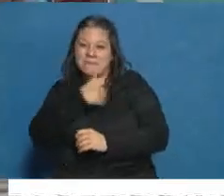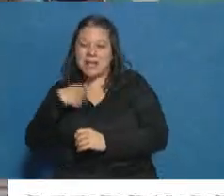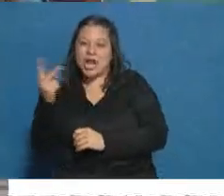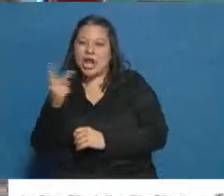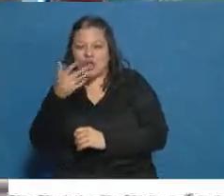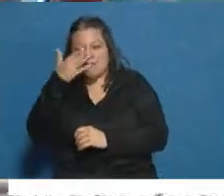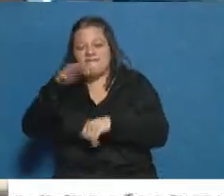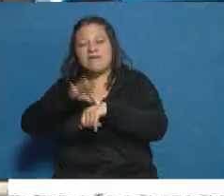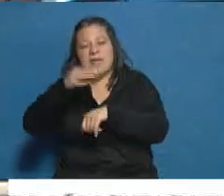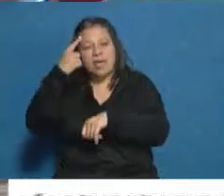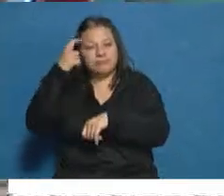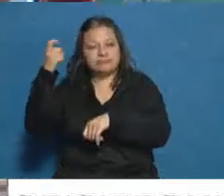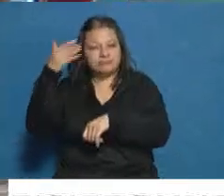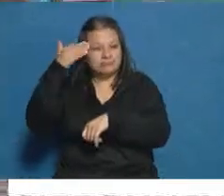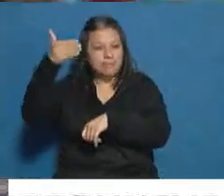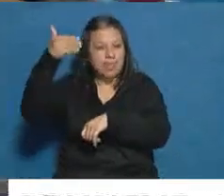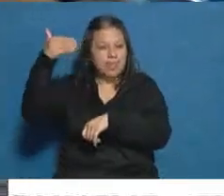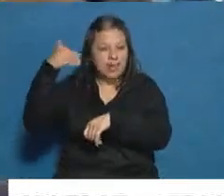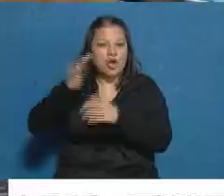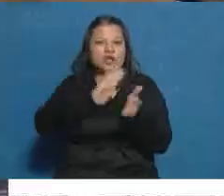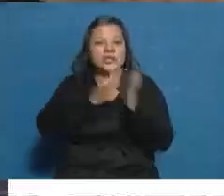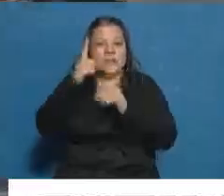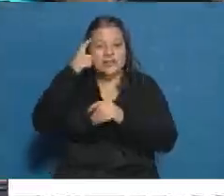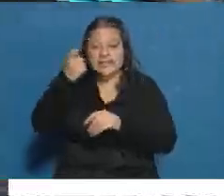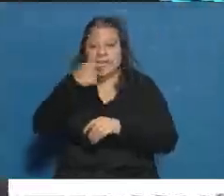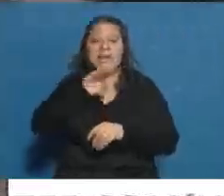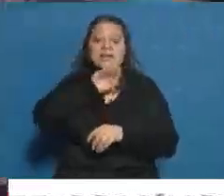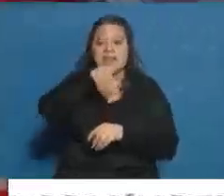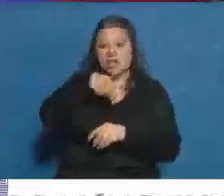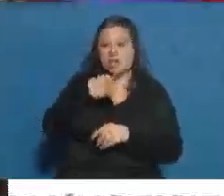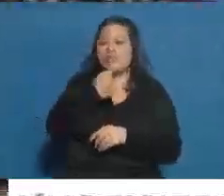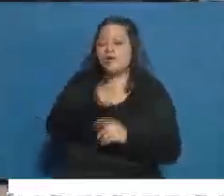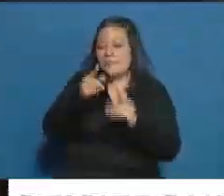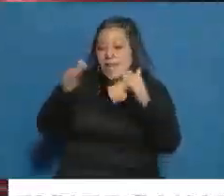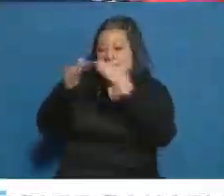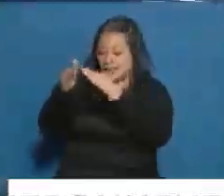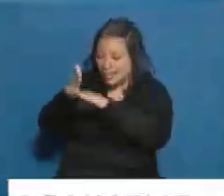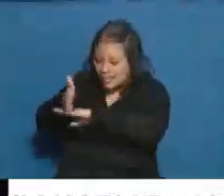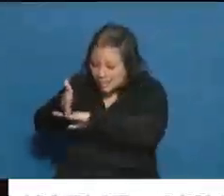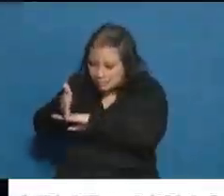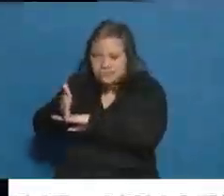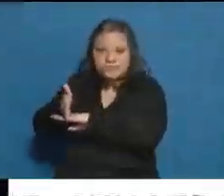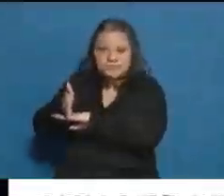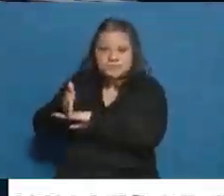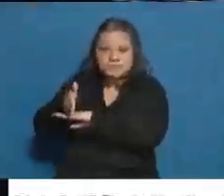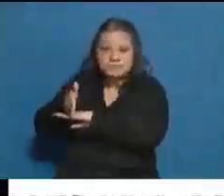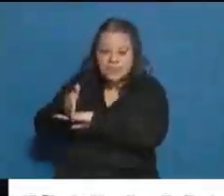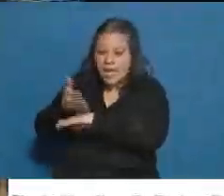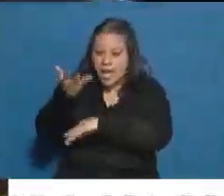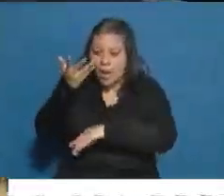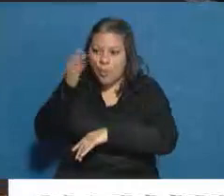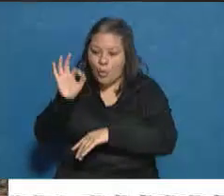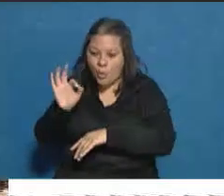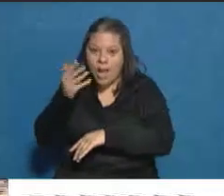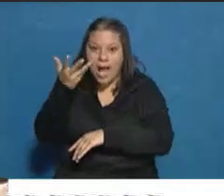mentales, con tratamiento psiquiátrico. El propio nieto, quien dijo que entró a la casa y encontró entonces, como decíamos, a su abuela, a